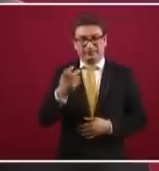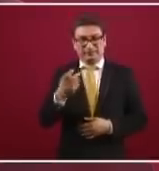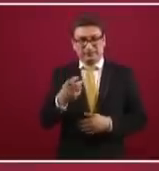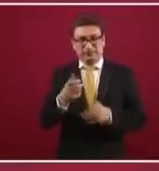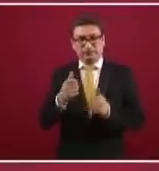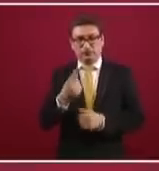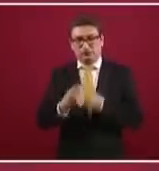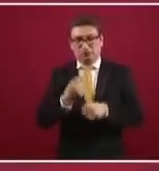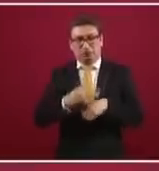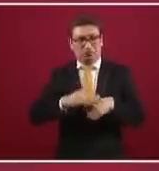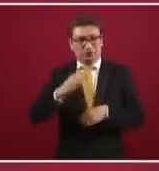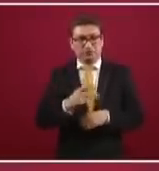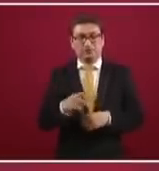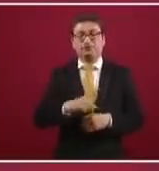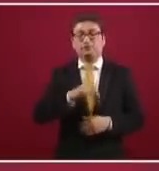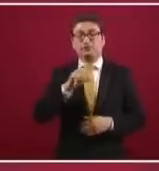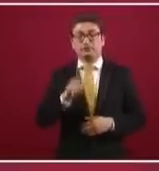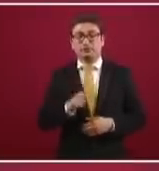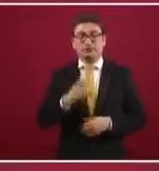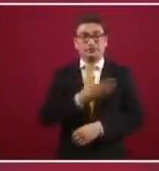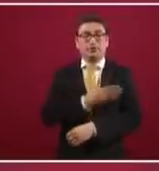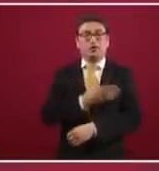Y Madero